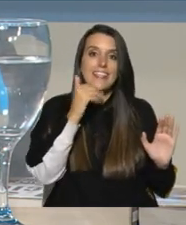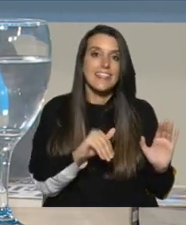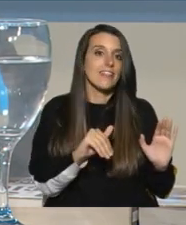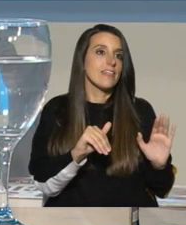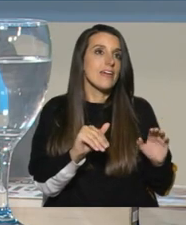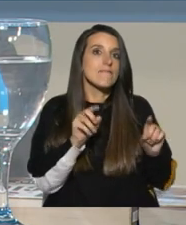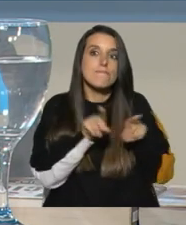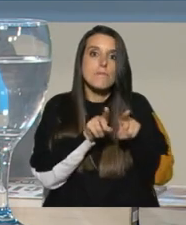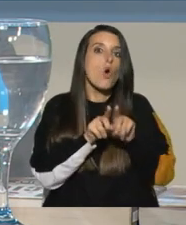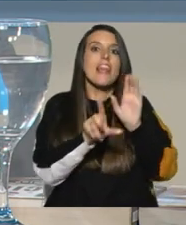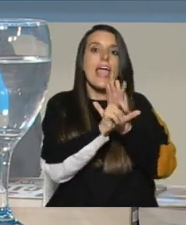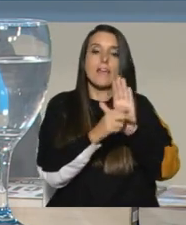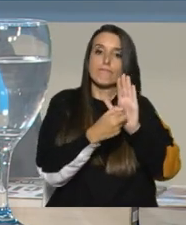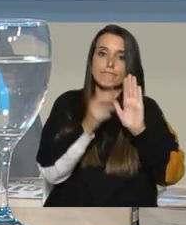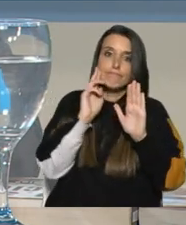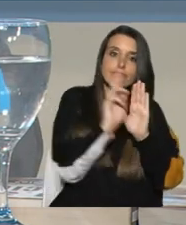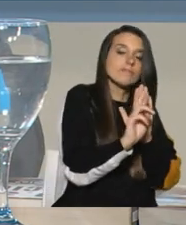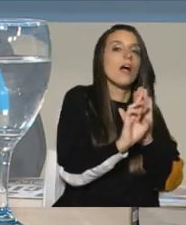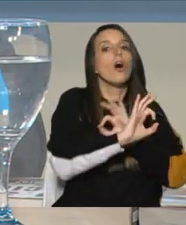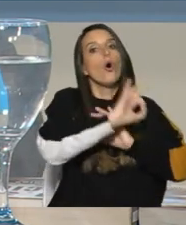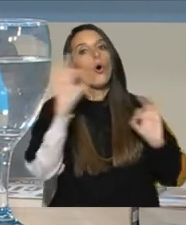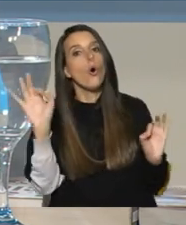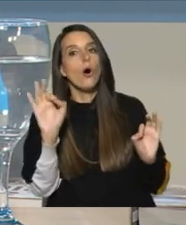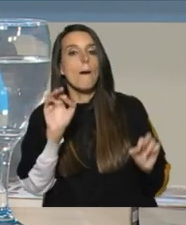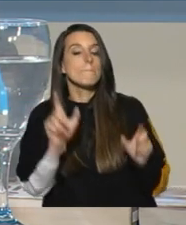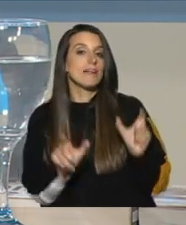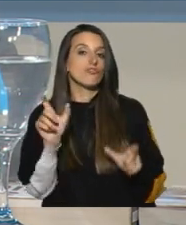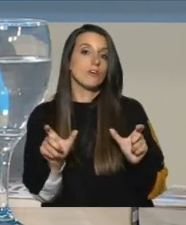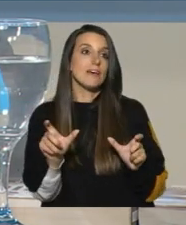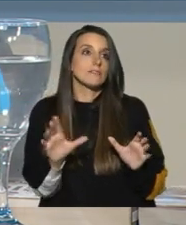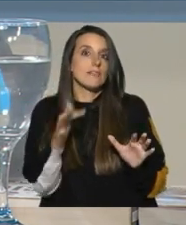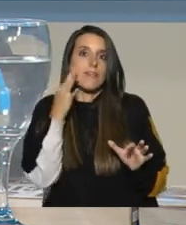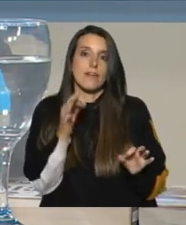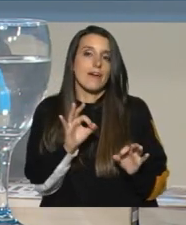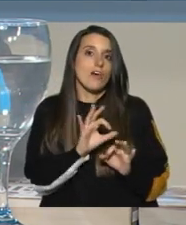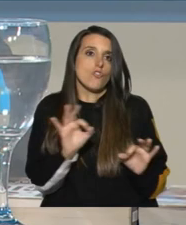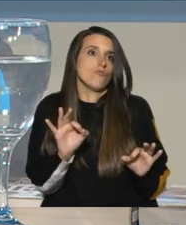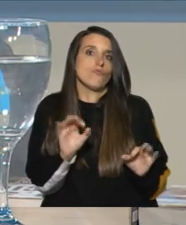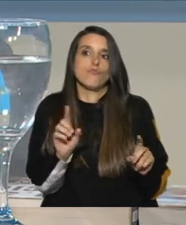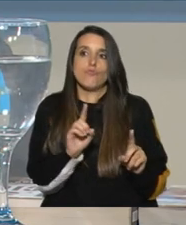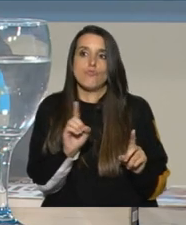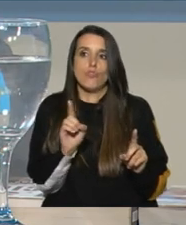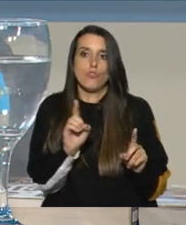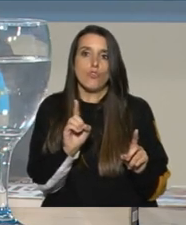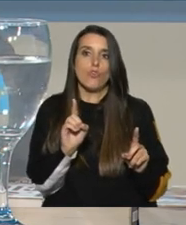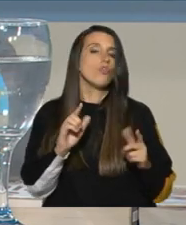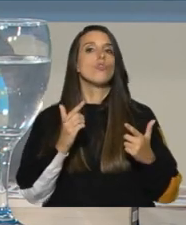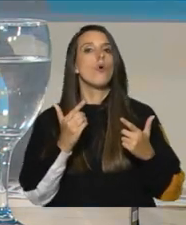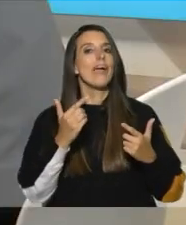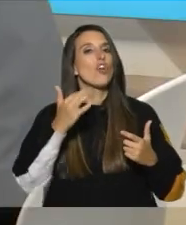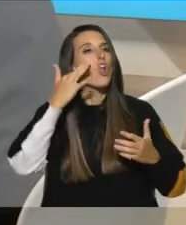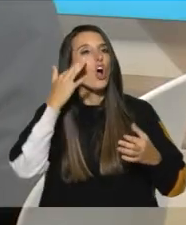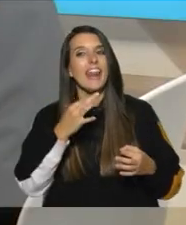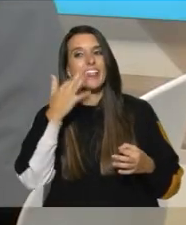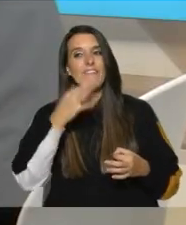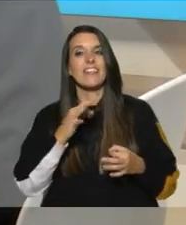Estado de Derecho, o, bueno, estamos hablando de personas que realmente no creen netamente ni tienen un espíritu democrático. Pero la organización